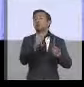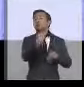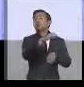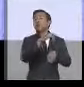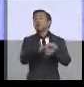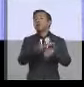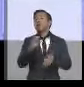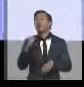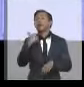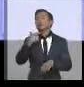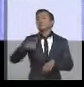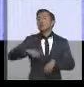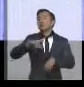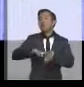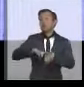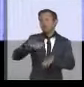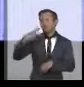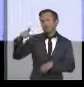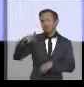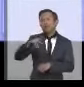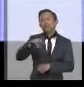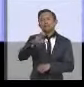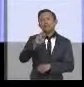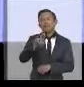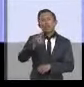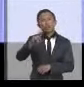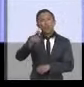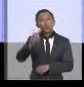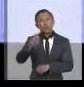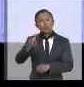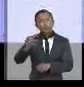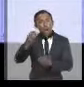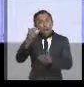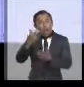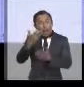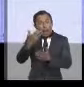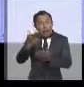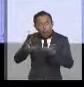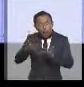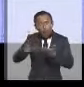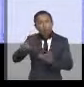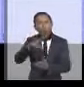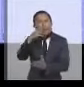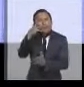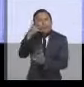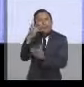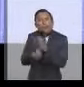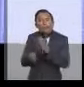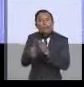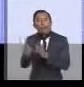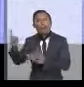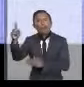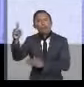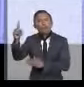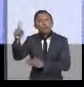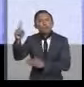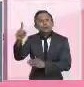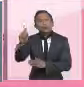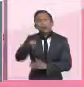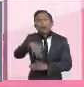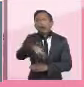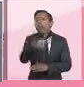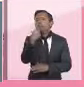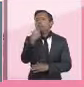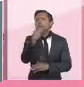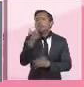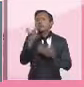Duarte, por cierto, hoy prófugo de la acción de la justicia. Esta es la 7 de 7. La pregunta es, ¿de qué tamaño fue la rebanada